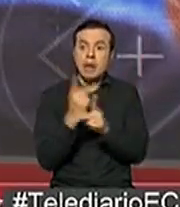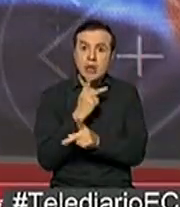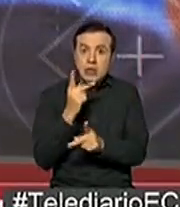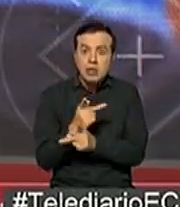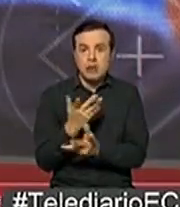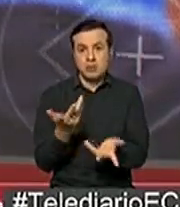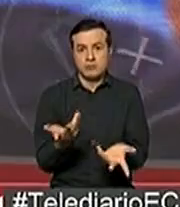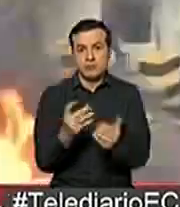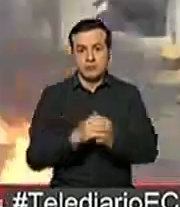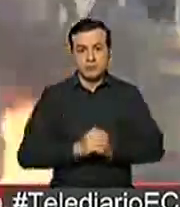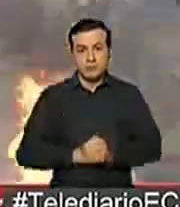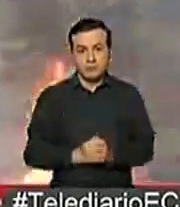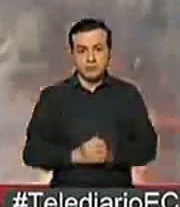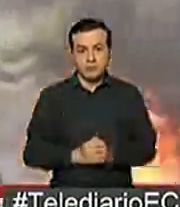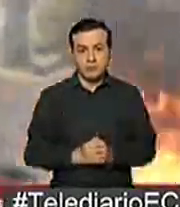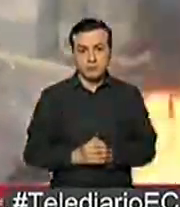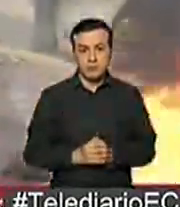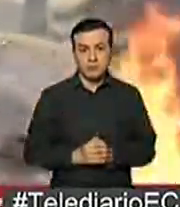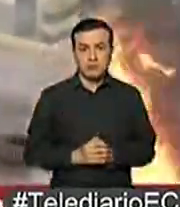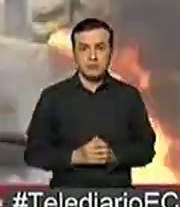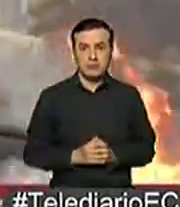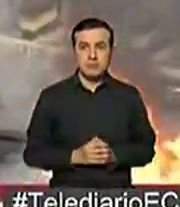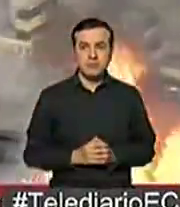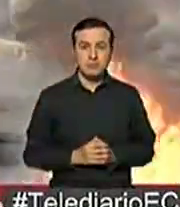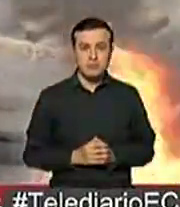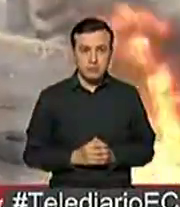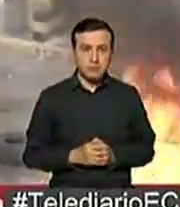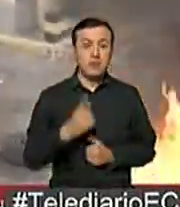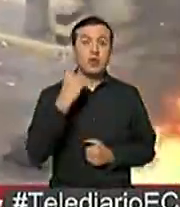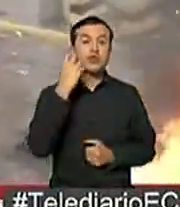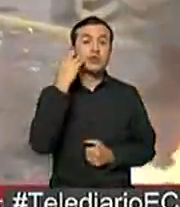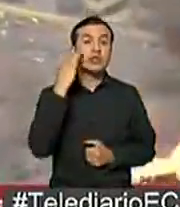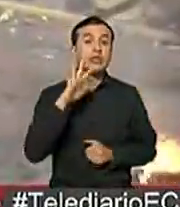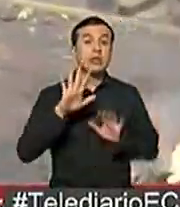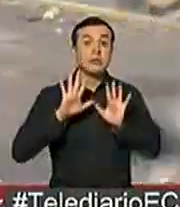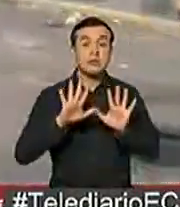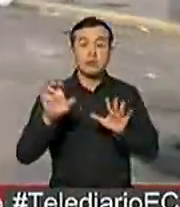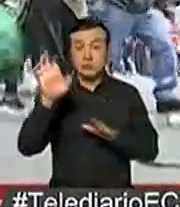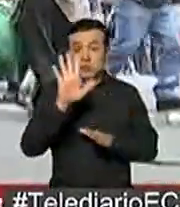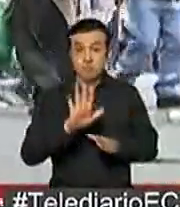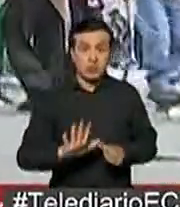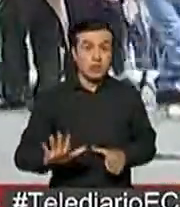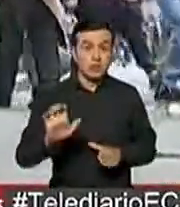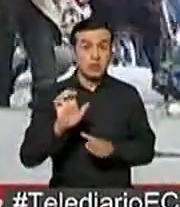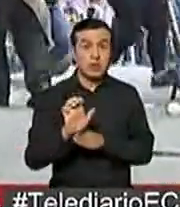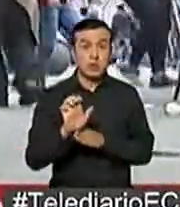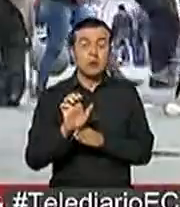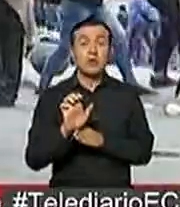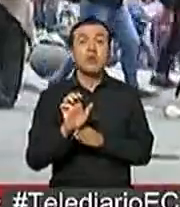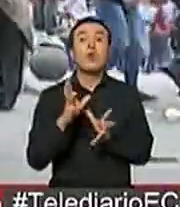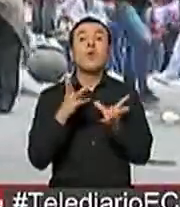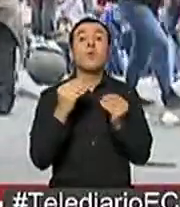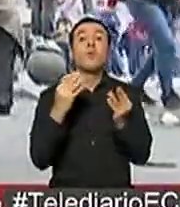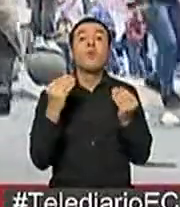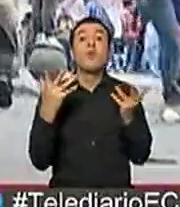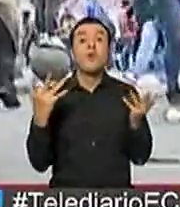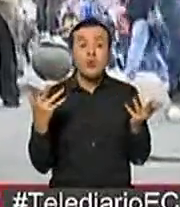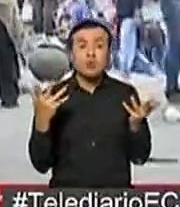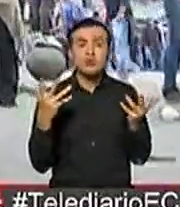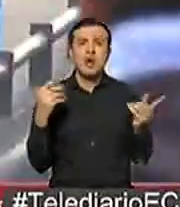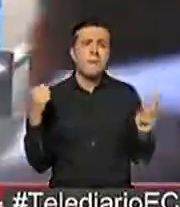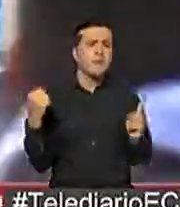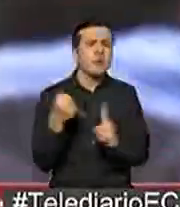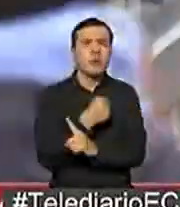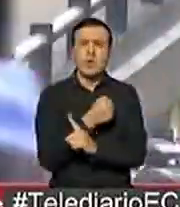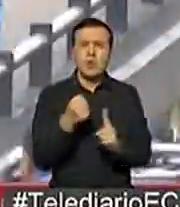personas durante los 11 días de protestas a nivel nacional se registraron miles de escenas de actos vandálicos